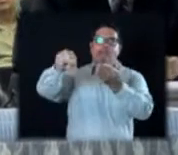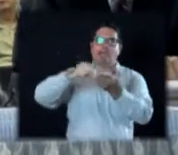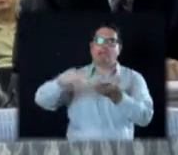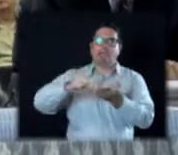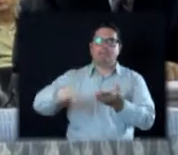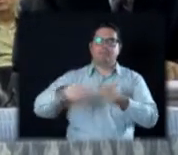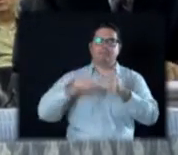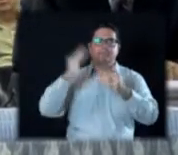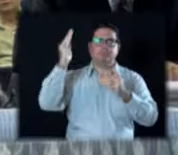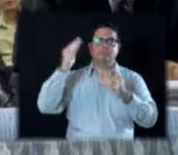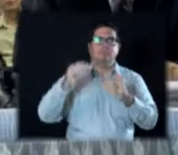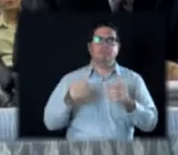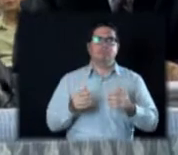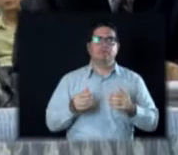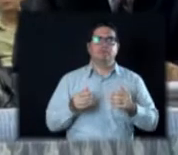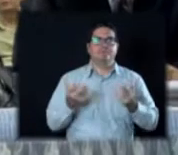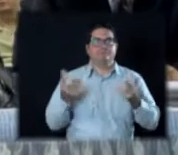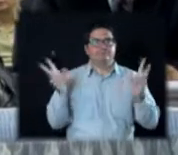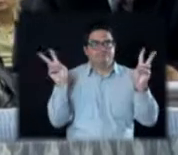me parece